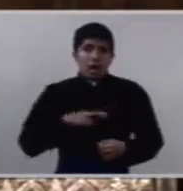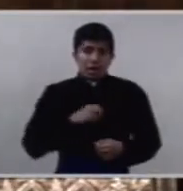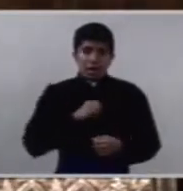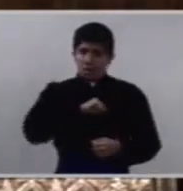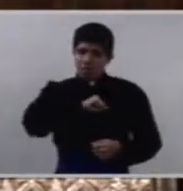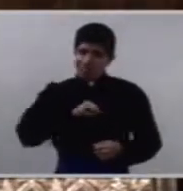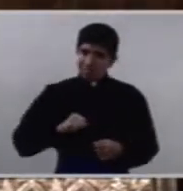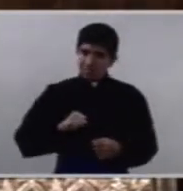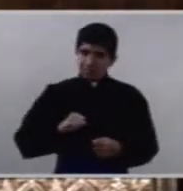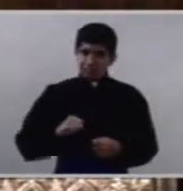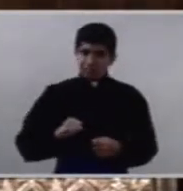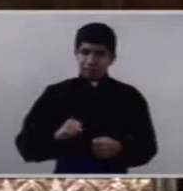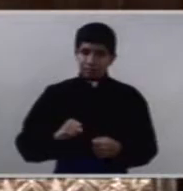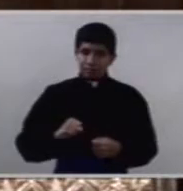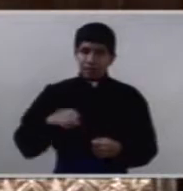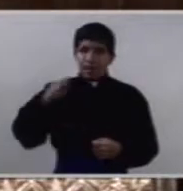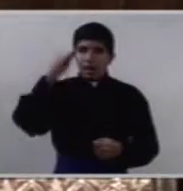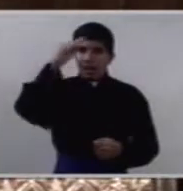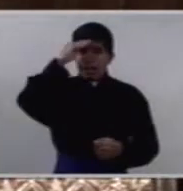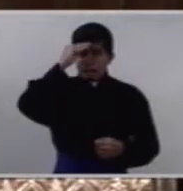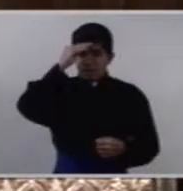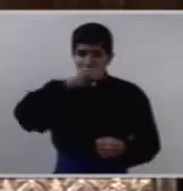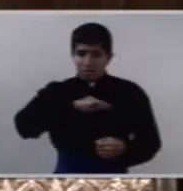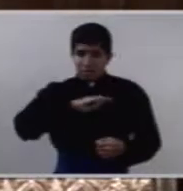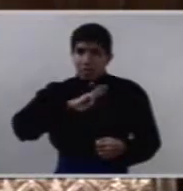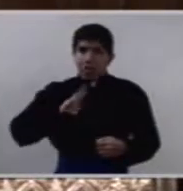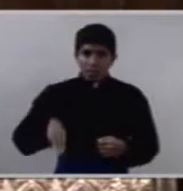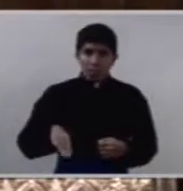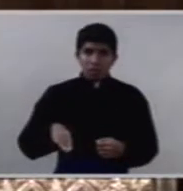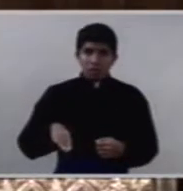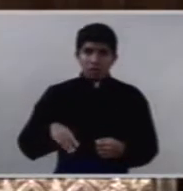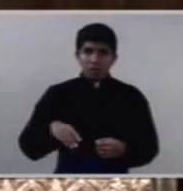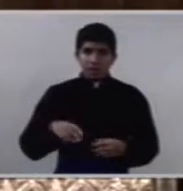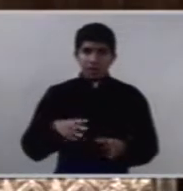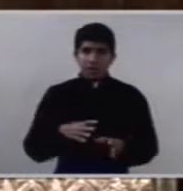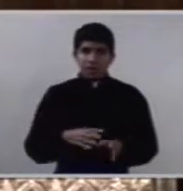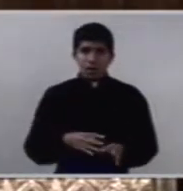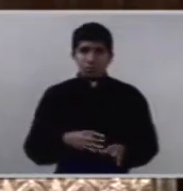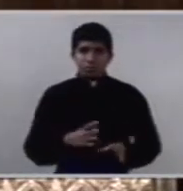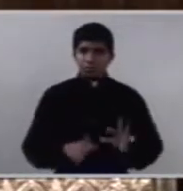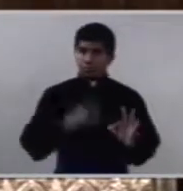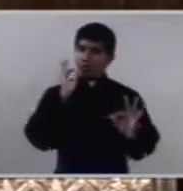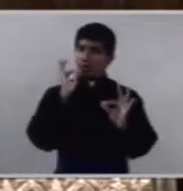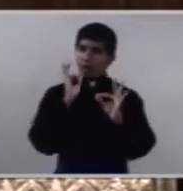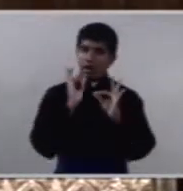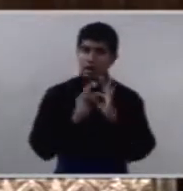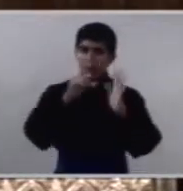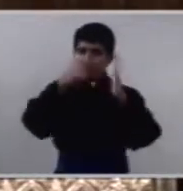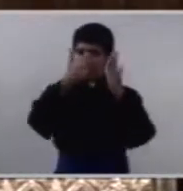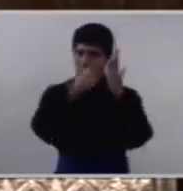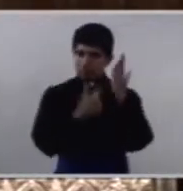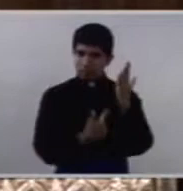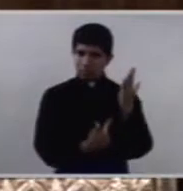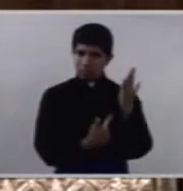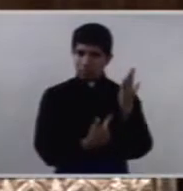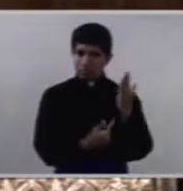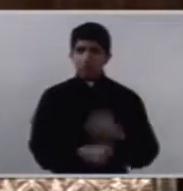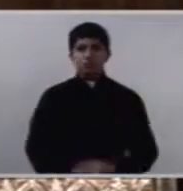Piensa en el sepulcro y cumple los mandamientos.